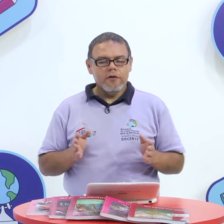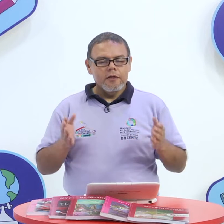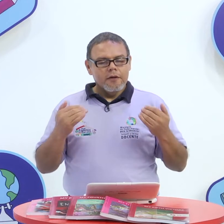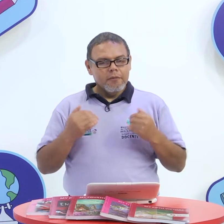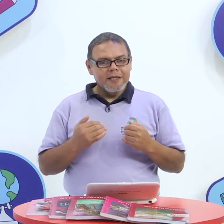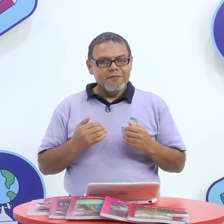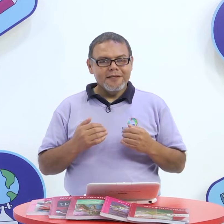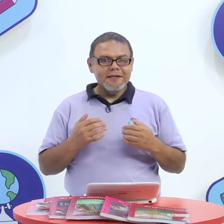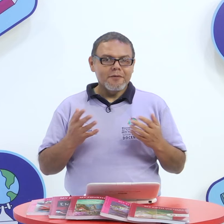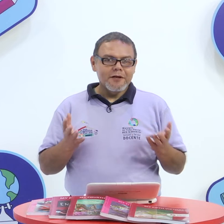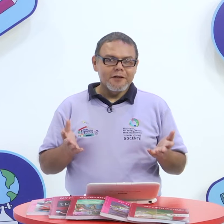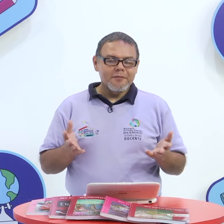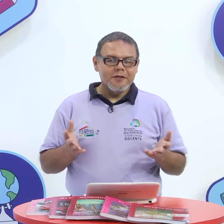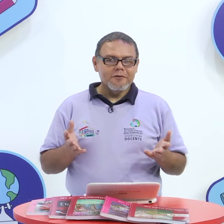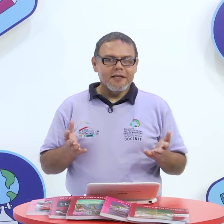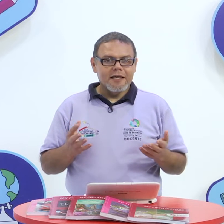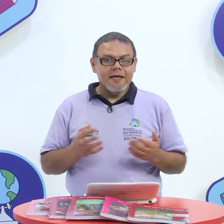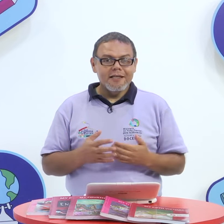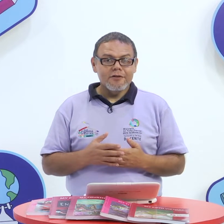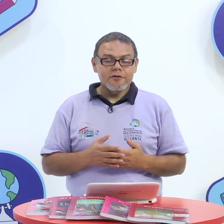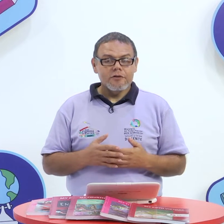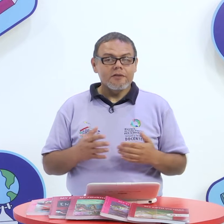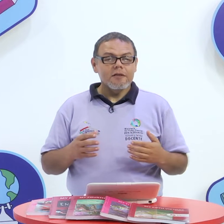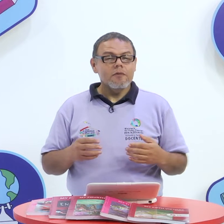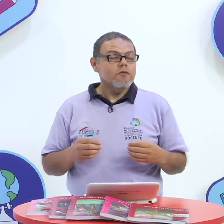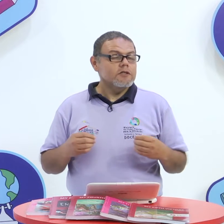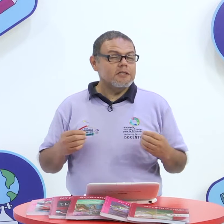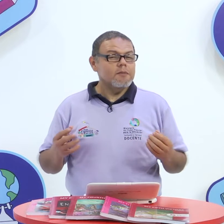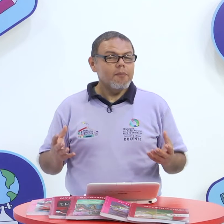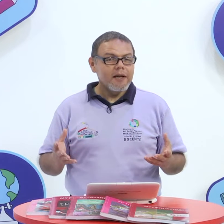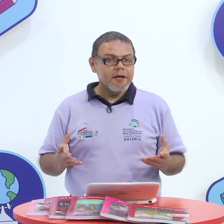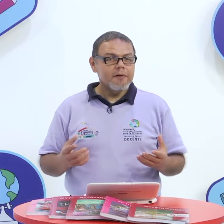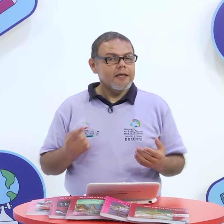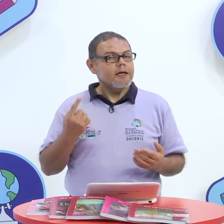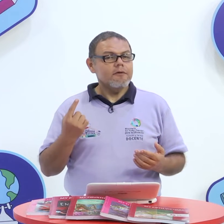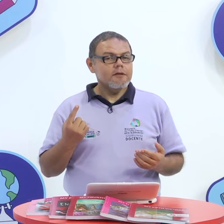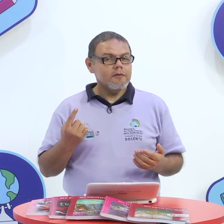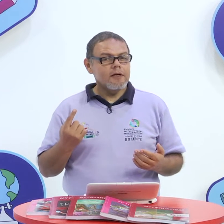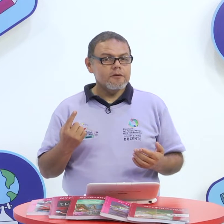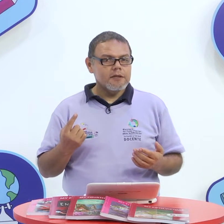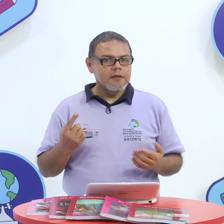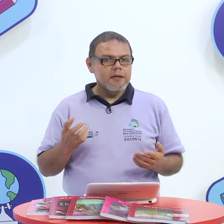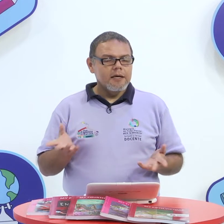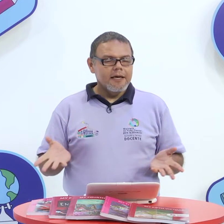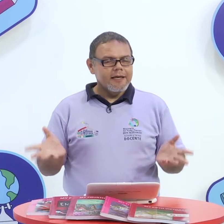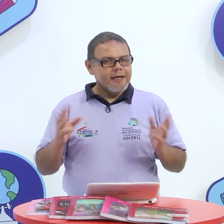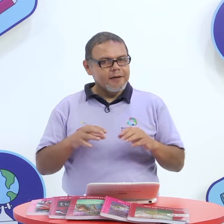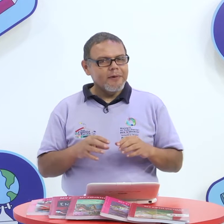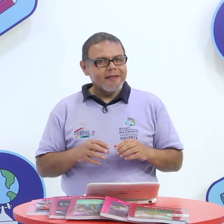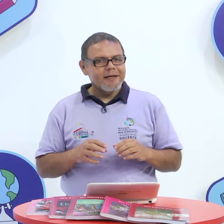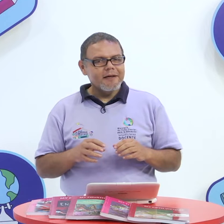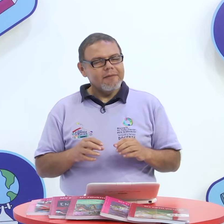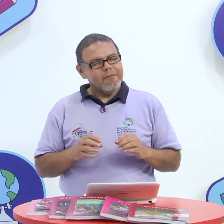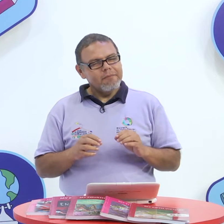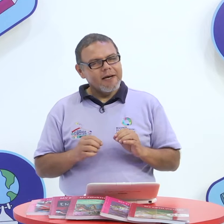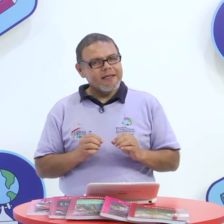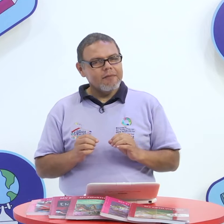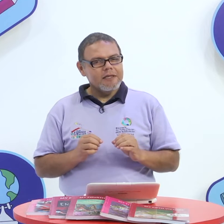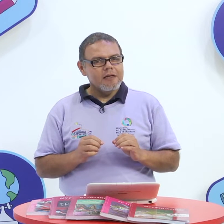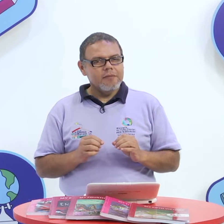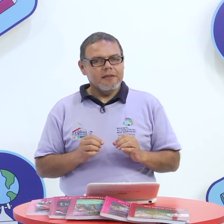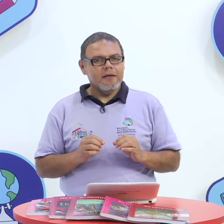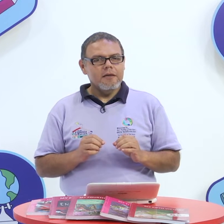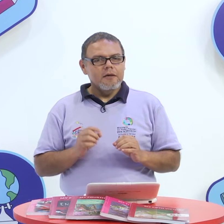uno de ellos. Más difícil, como les digo a mis estudiantes, es el de nosotros, porque tenemos muchísimas palabras para describir una sola cosa. En inglés pasa